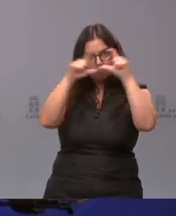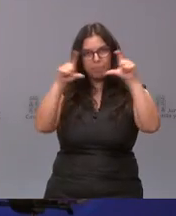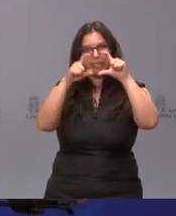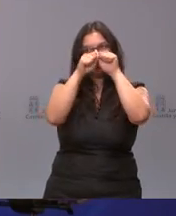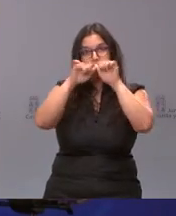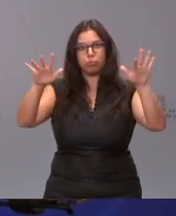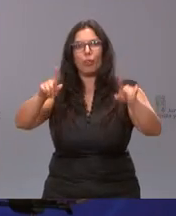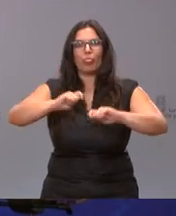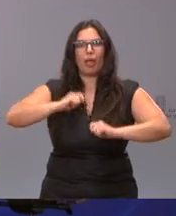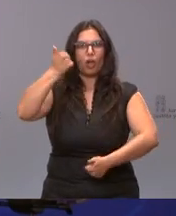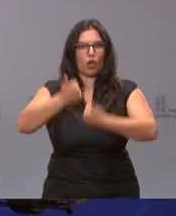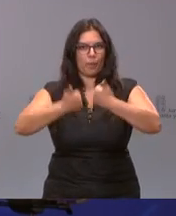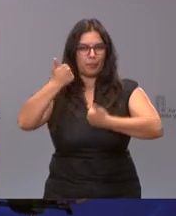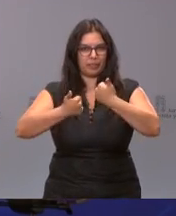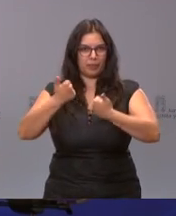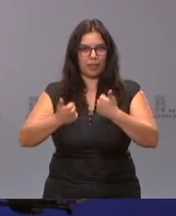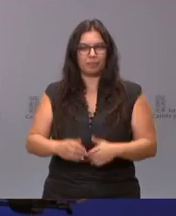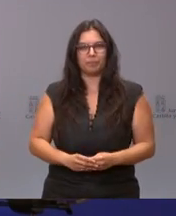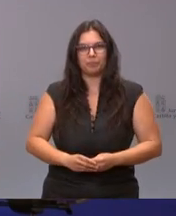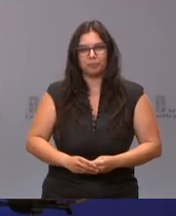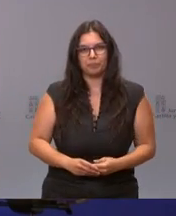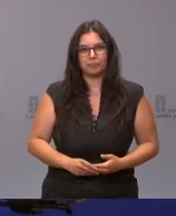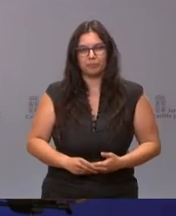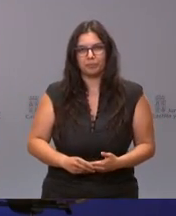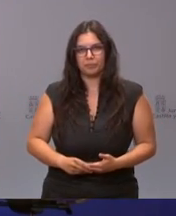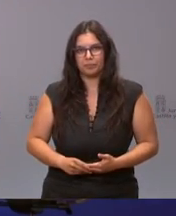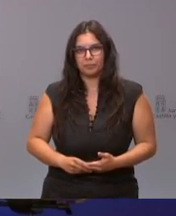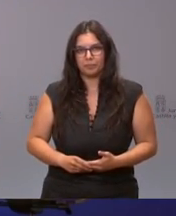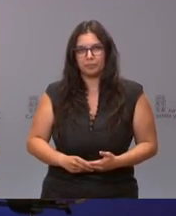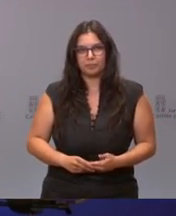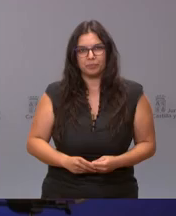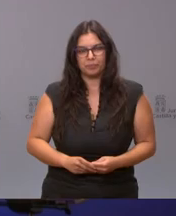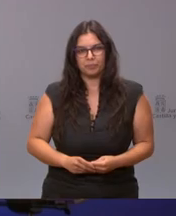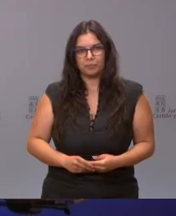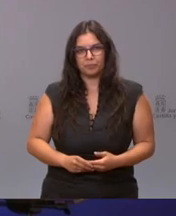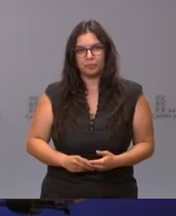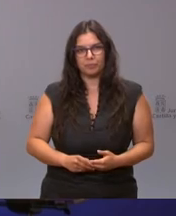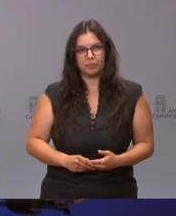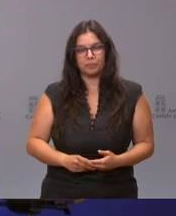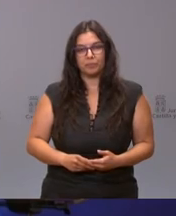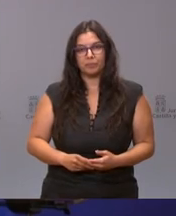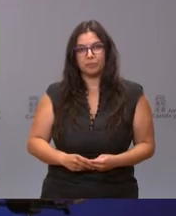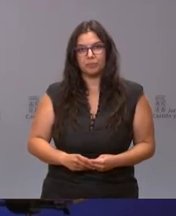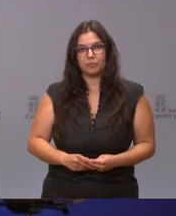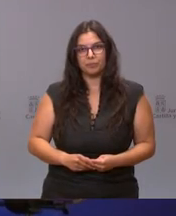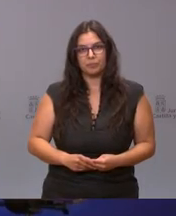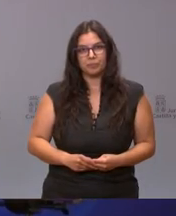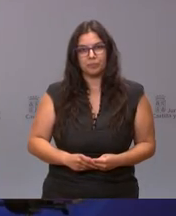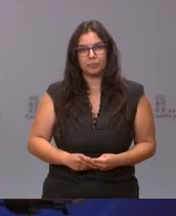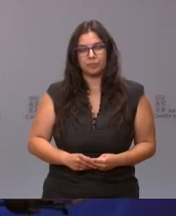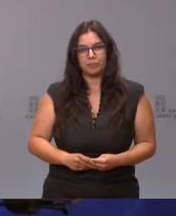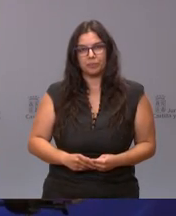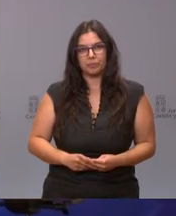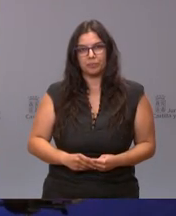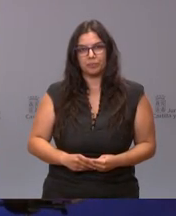competitivos. Japón es la tercera economía mundial. Presenta un elevado poder adquisitivo, así como una alta demanda interna. A pesar de la